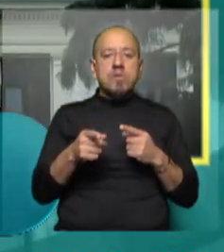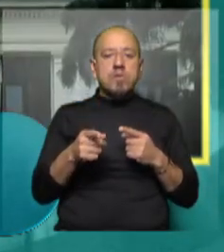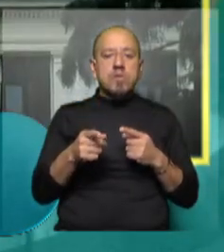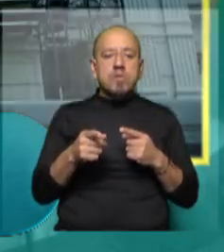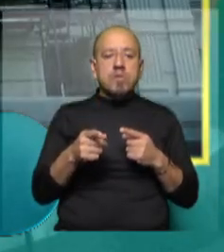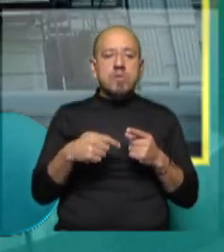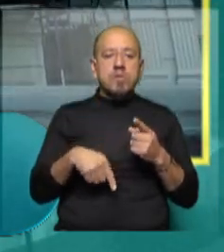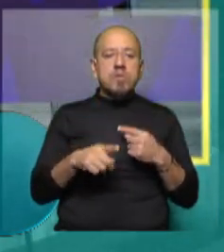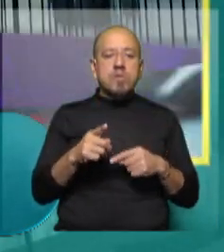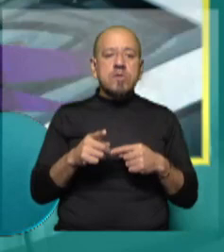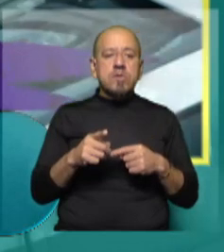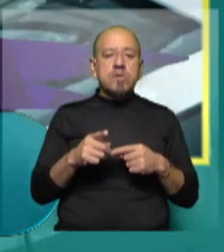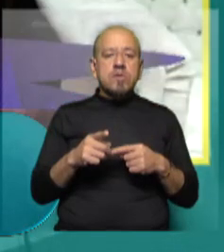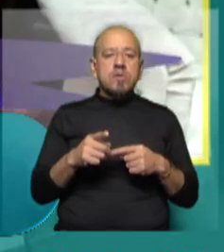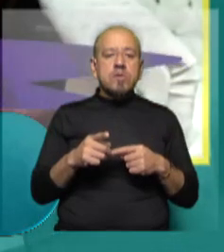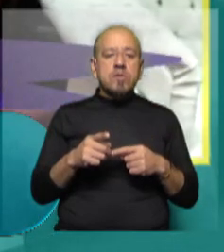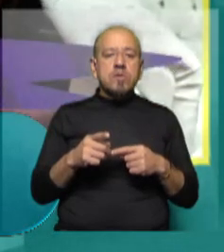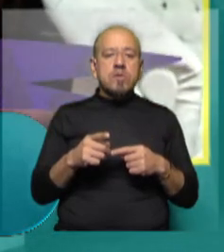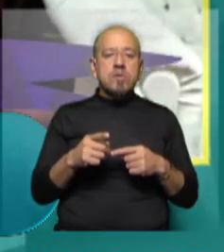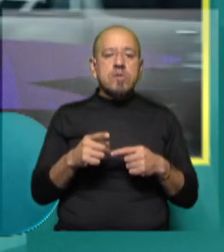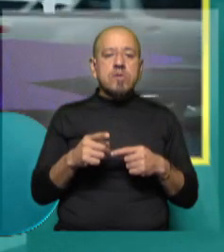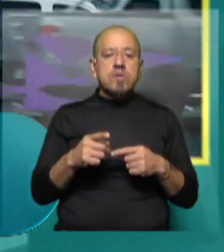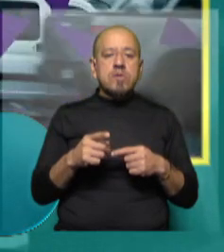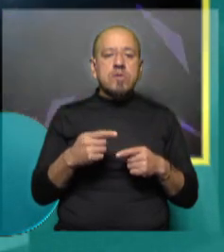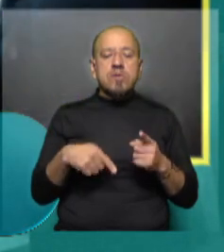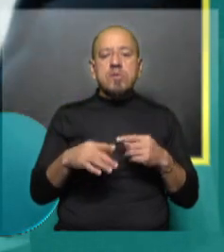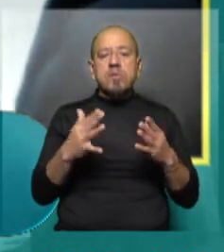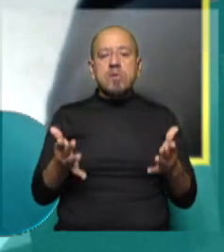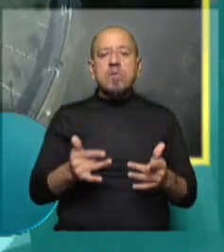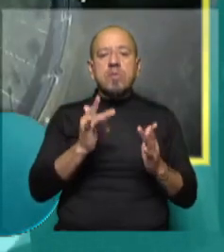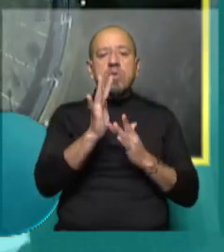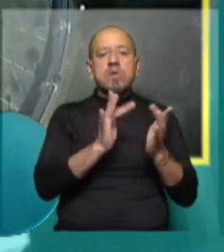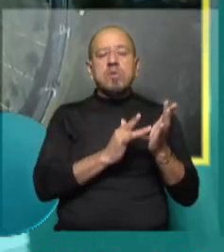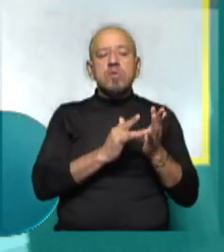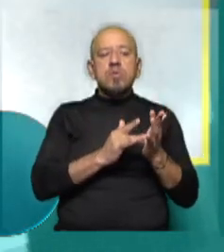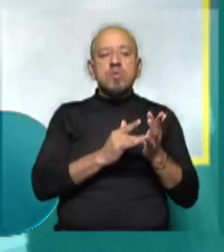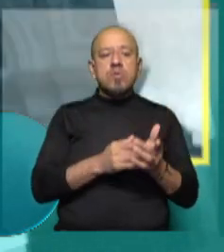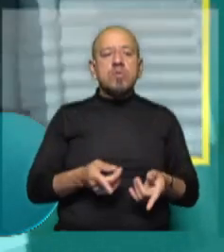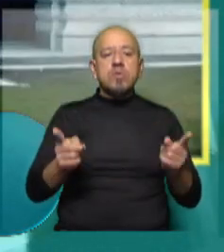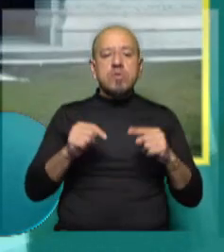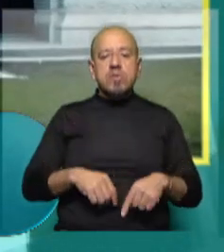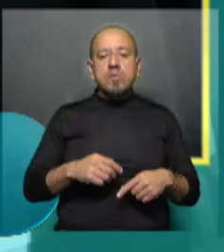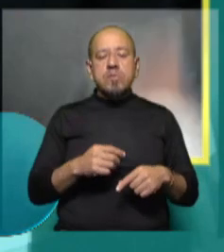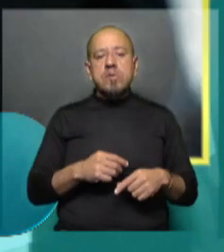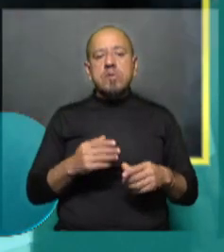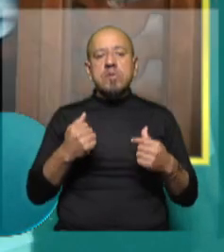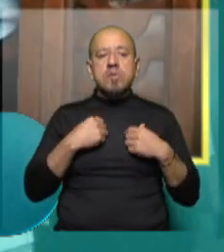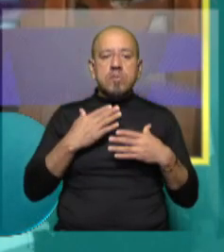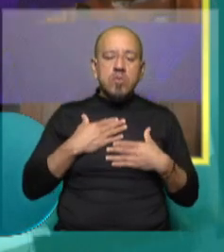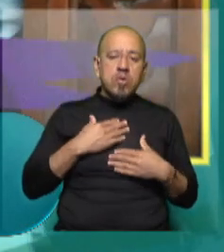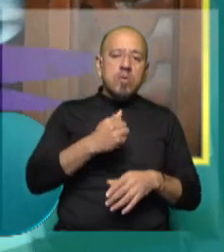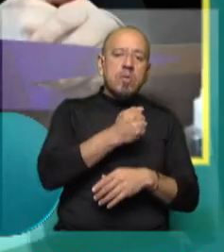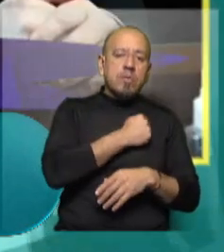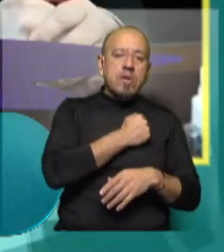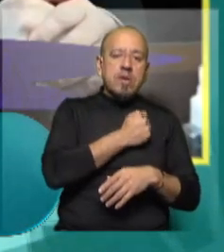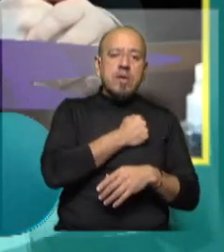die to pay the penalty for my problems. De cómo Jesús vino a la cruz y pagó el castigo que yo tendría que haber recibido por mi pecado, por mi maldad,